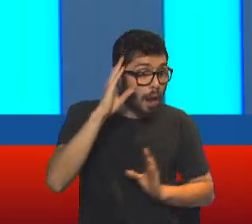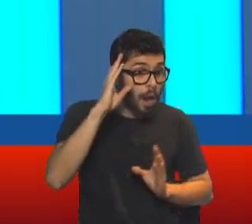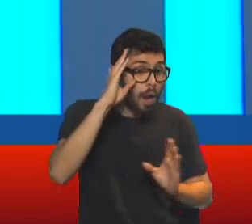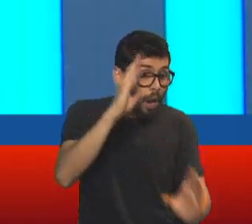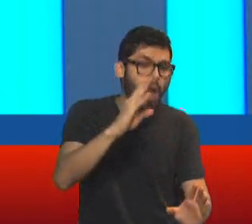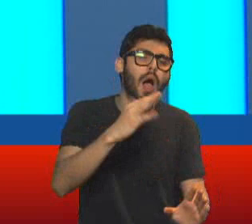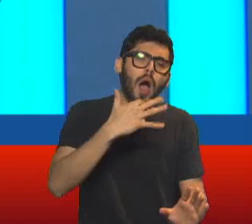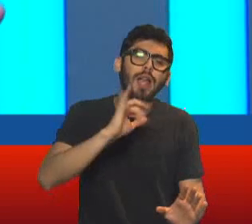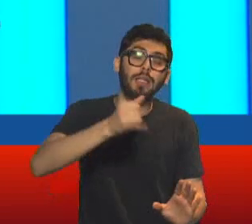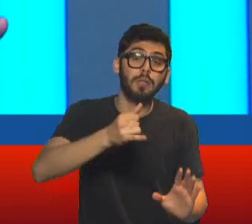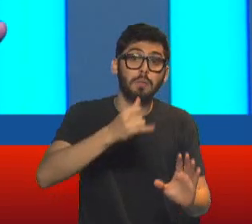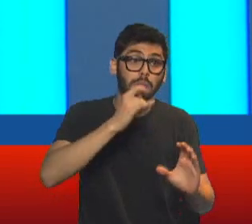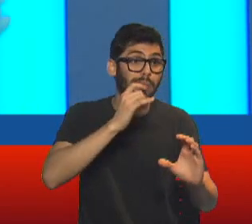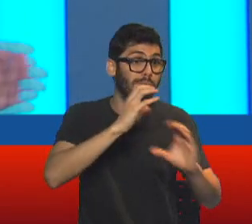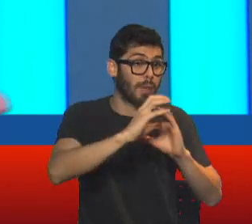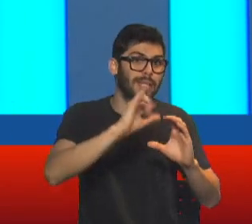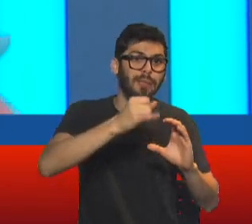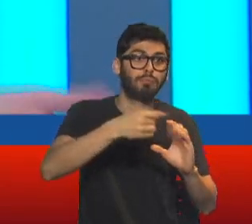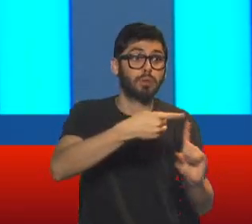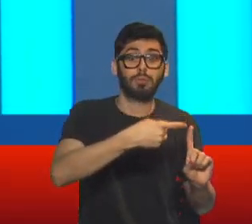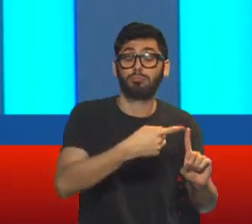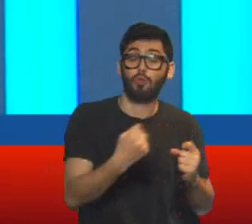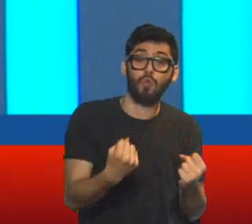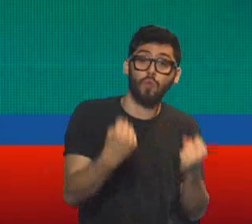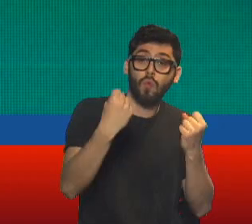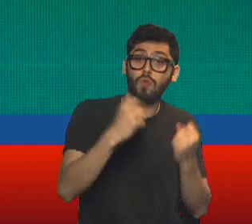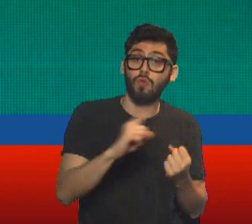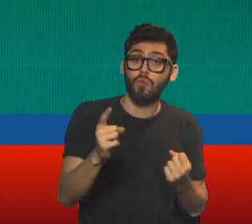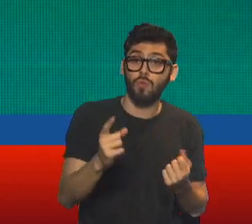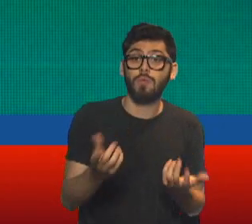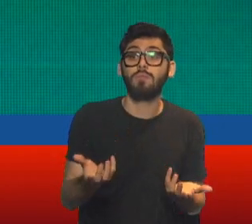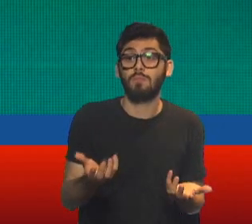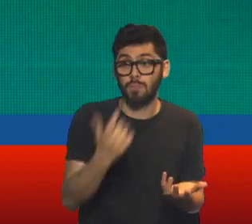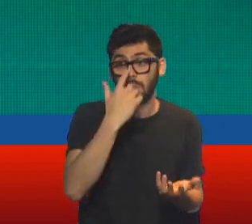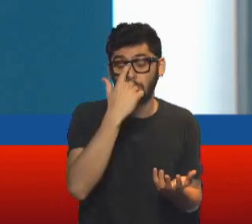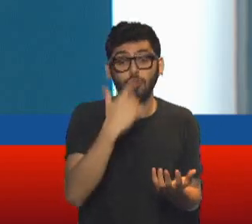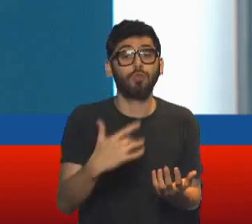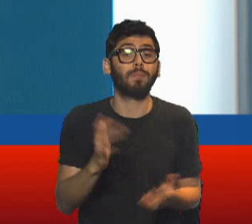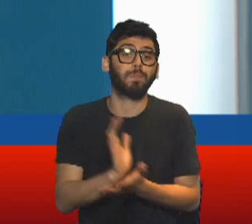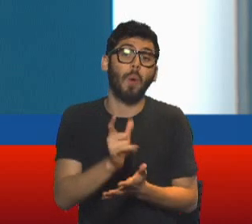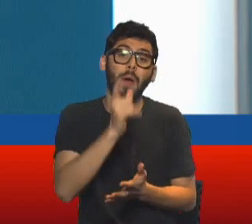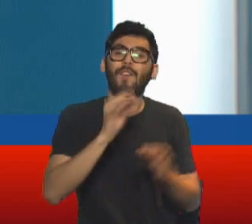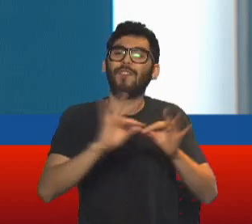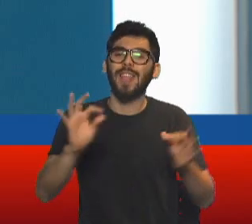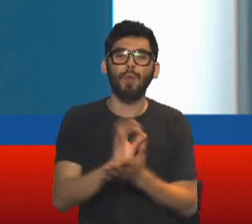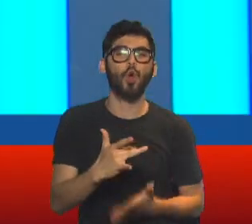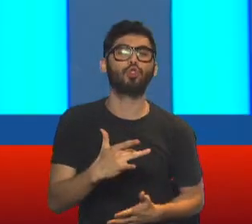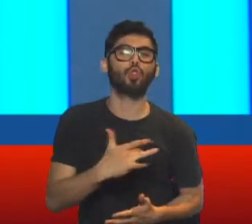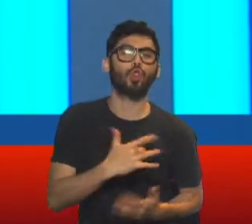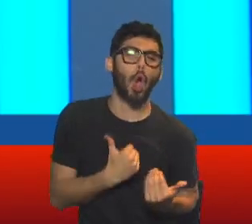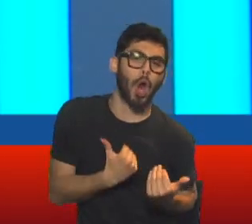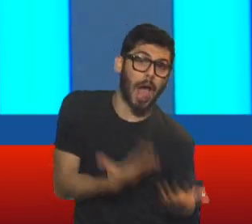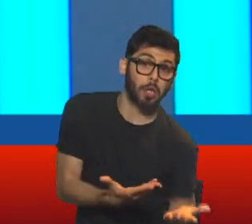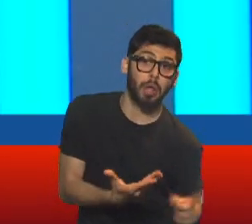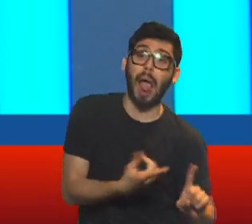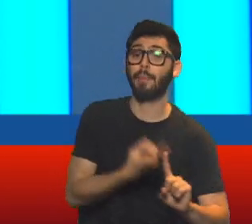no escucha, no se entiende la gente hablando. Claro. Esa frase. Contestaron con el bolsillo. Claro. Bueno, por eso hay que pensarlo. ¿Con quién hablas?